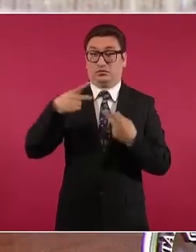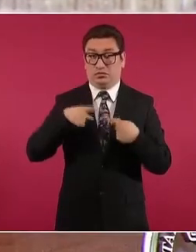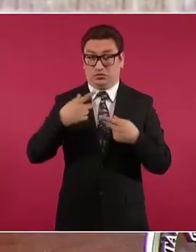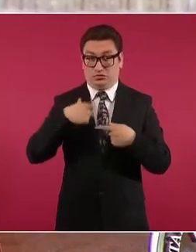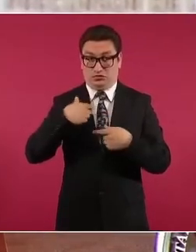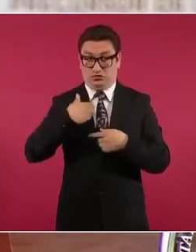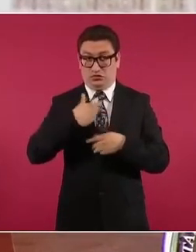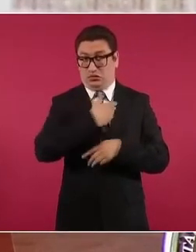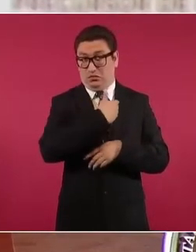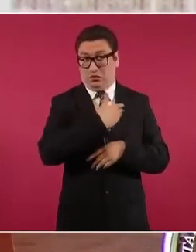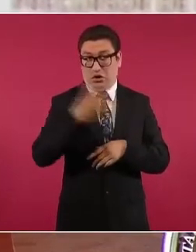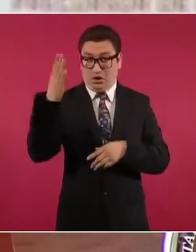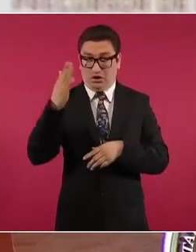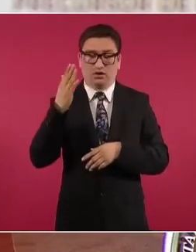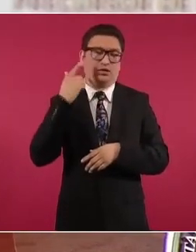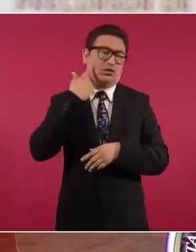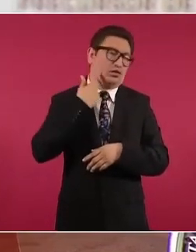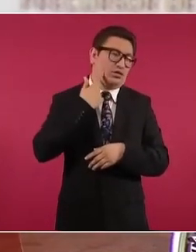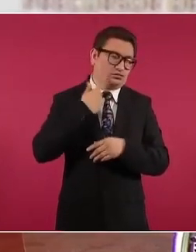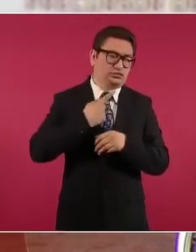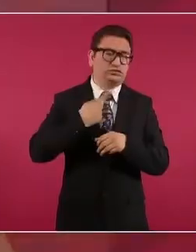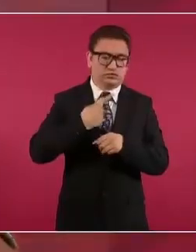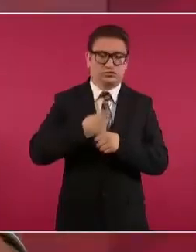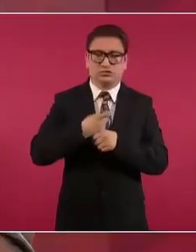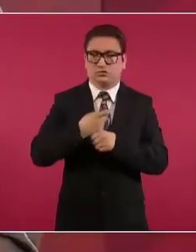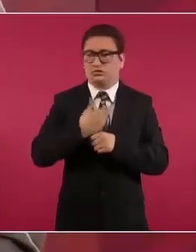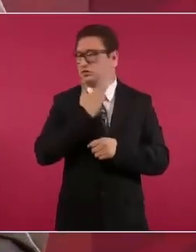una mejilla, pon la otra.